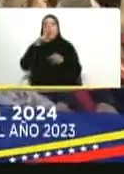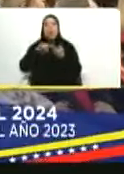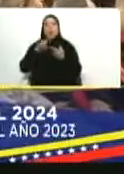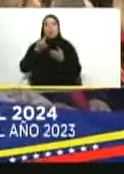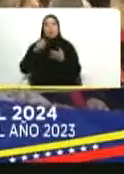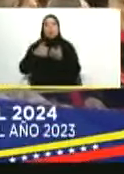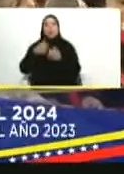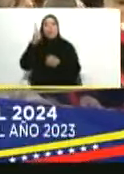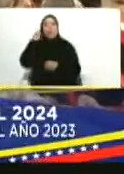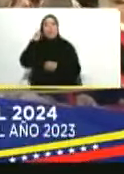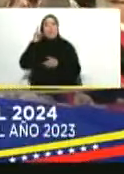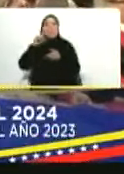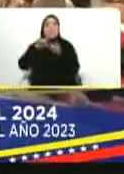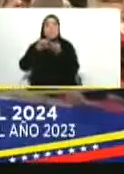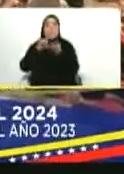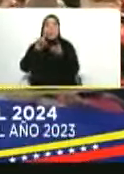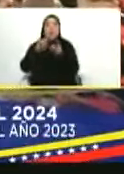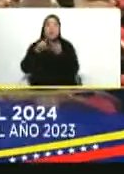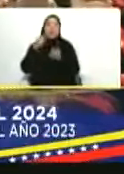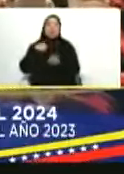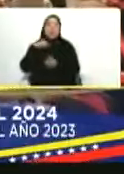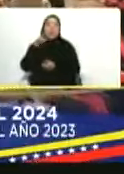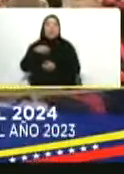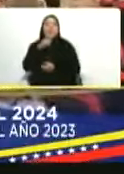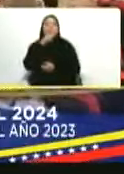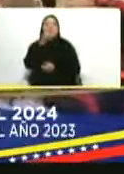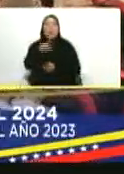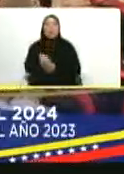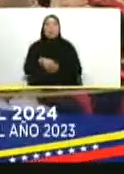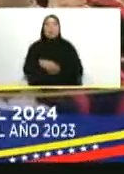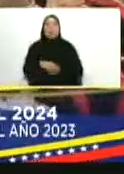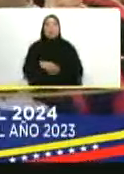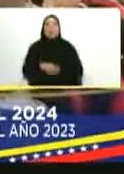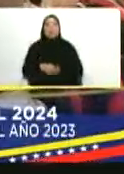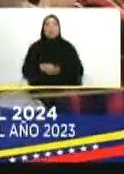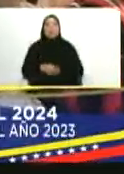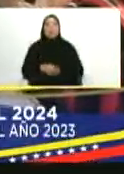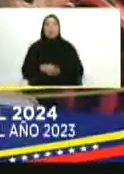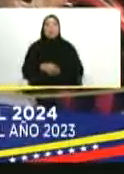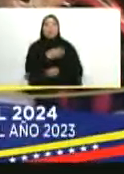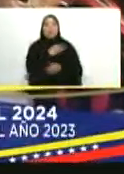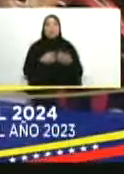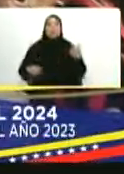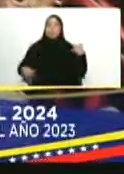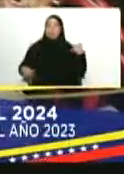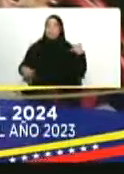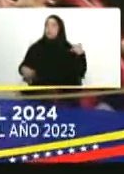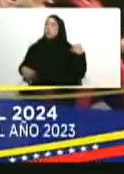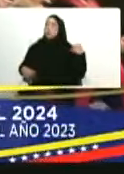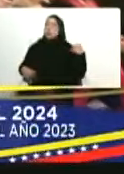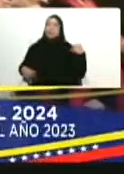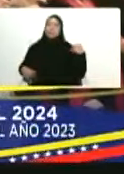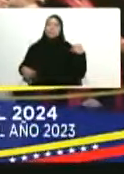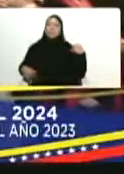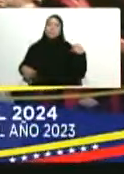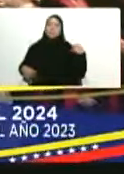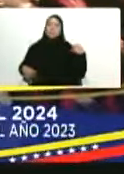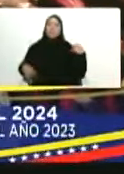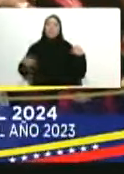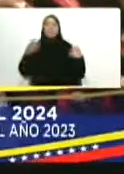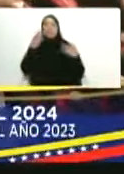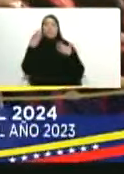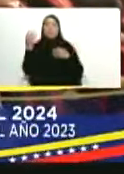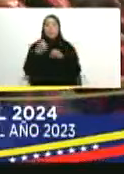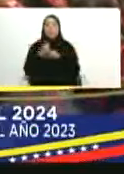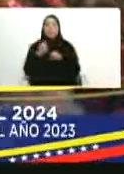doctora Cilia Flores de Maduro, así como también pues se encuentran presentes otras autoridades. Fue recibido el jefe de